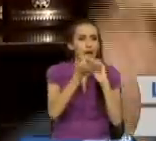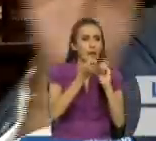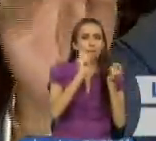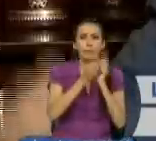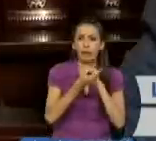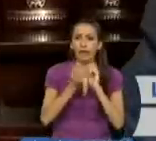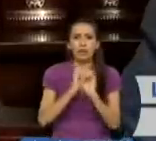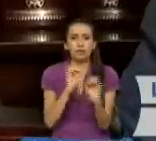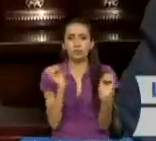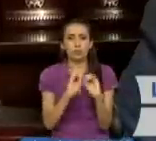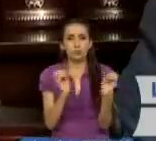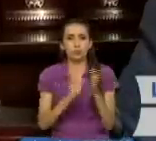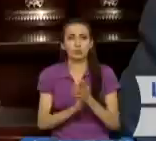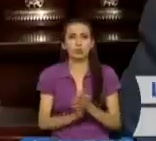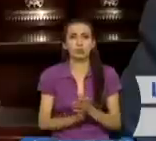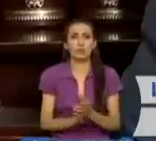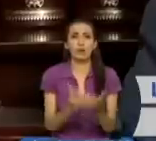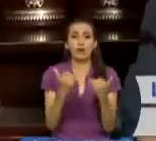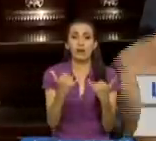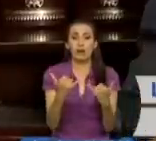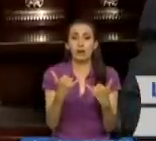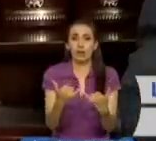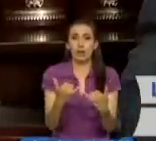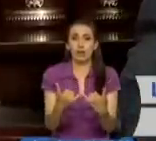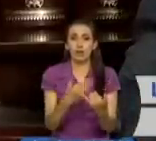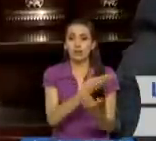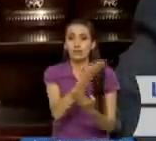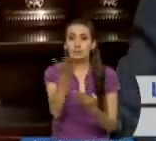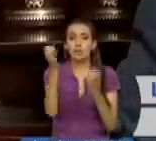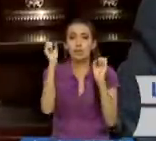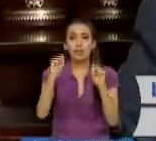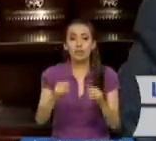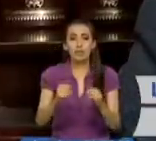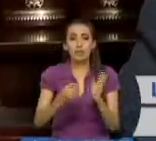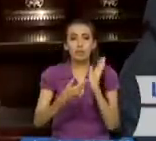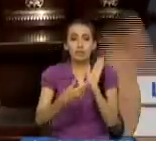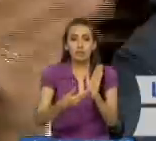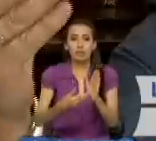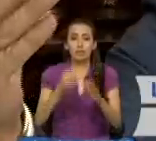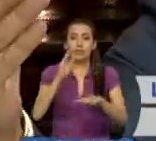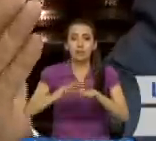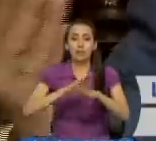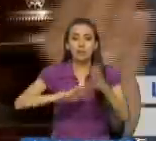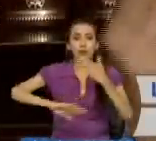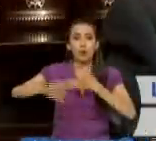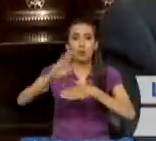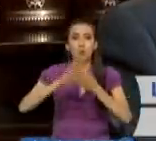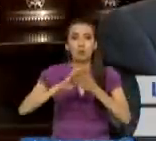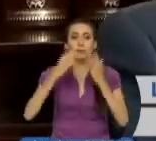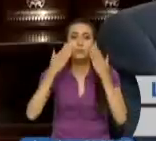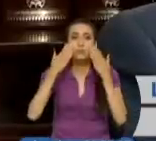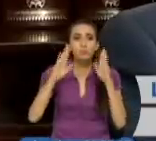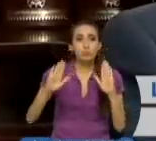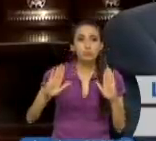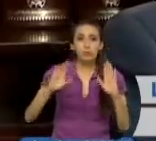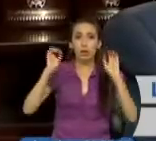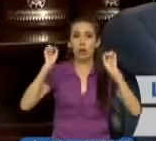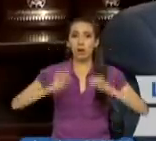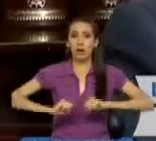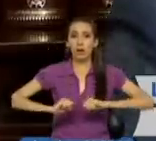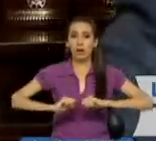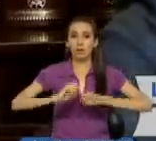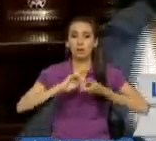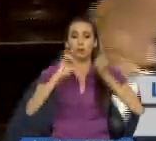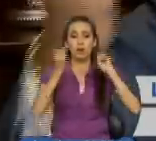del estado de unas personas Sí es que es lo que supuestamente se está acusando al intentar decir que se intenta suprimir cierto